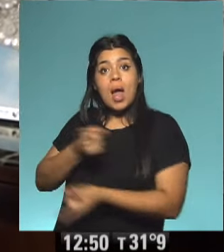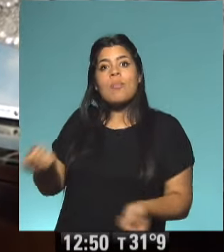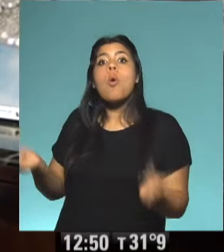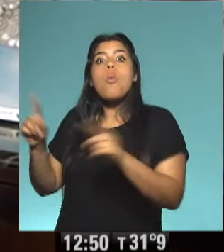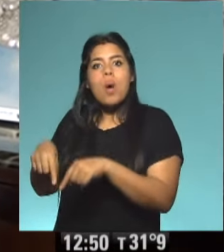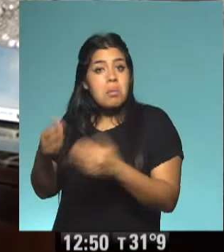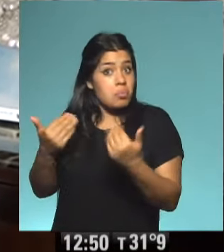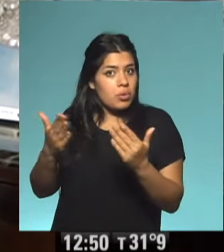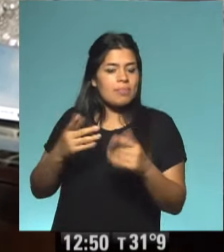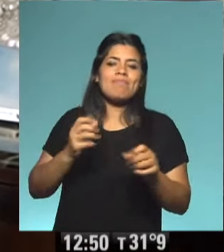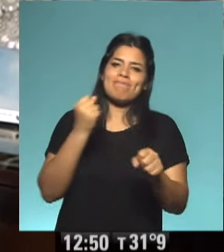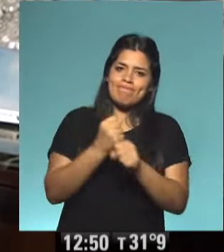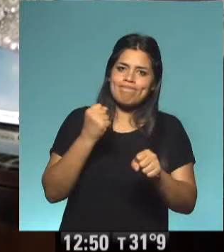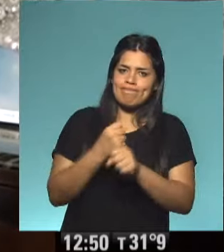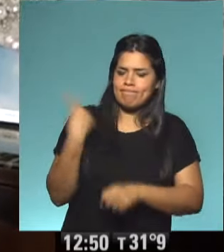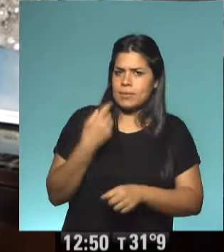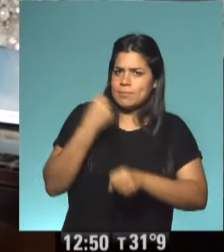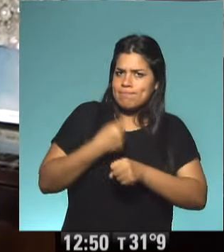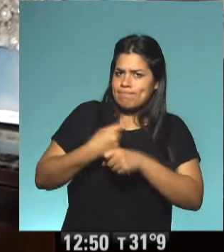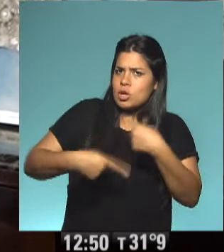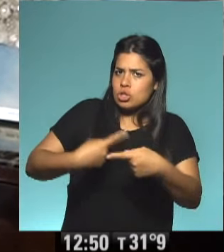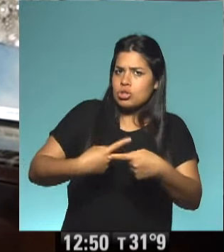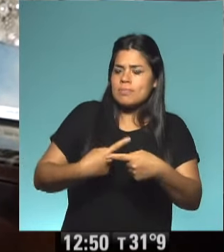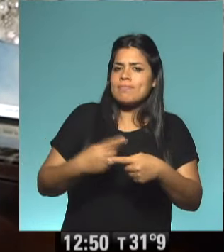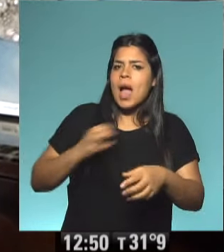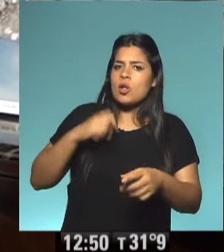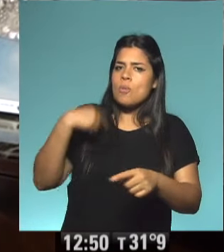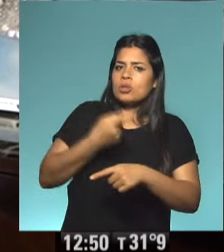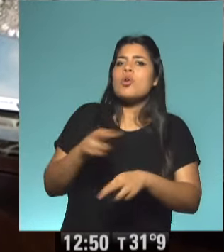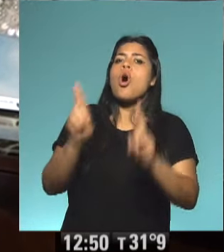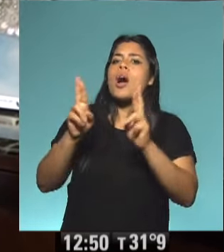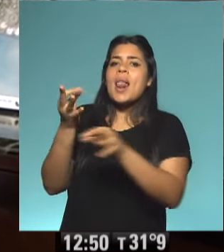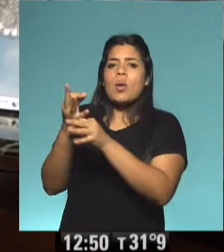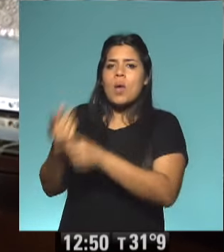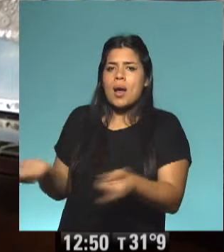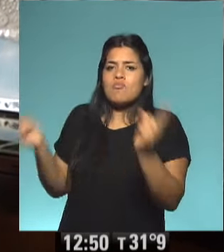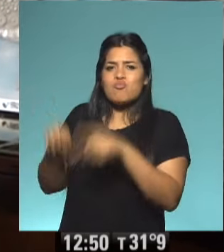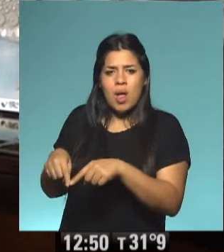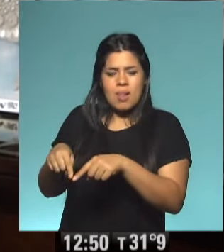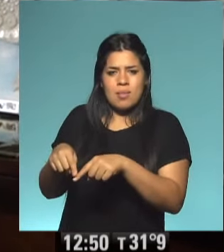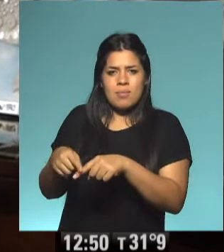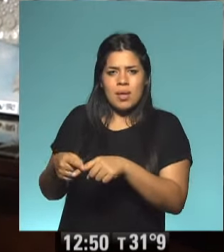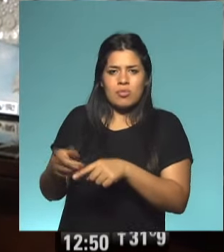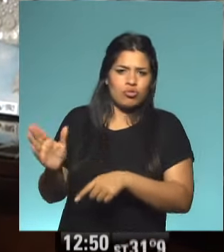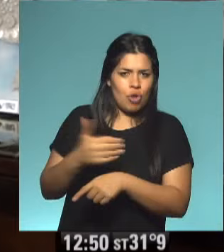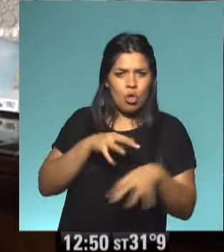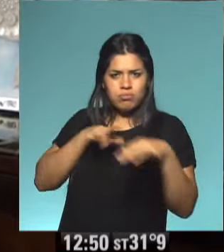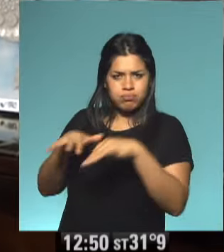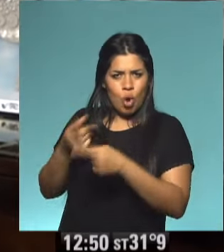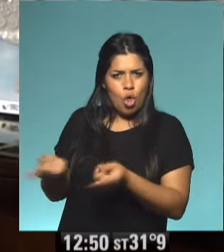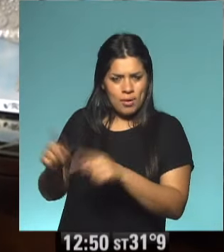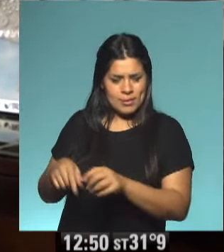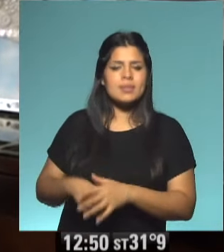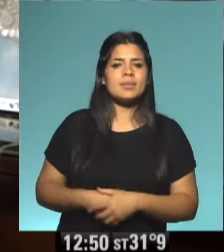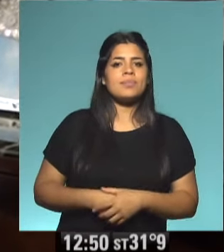año próximo de manera segura se puedan volver a reencontrar en las aulas. Y agradecer, por supuesto, el